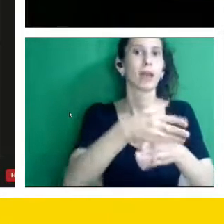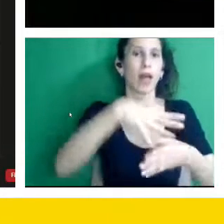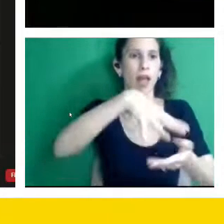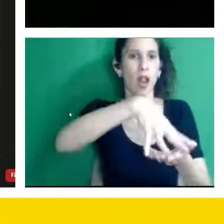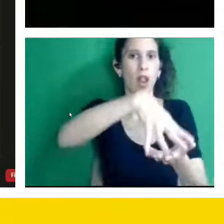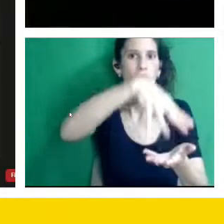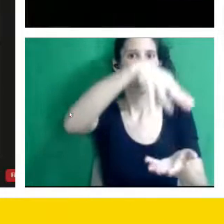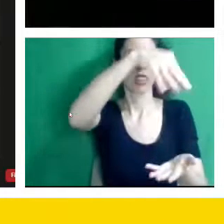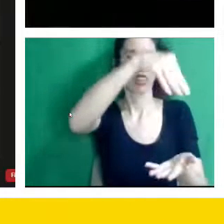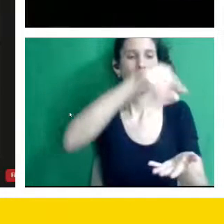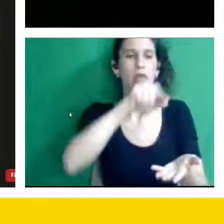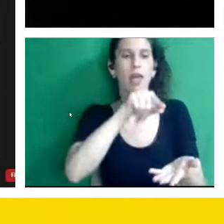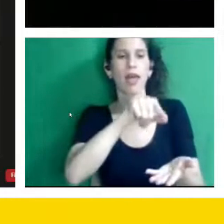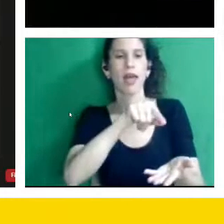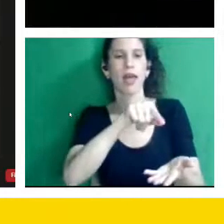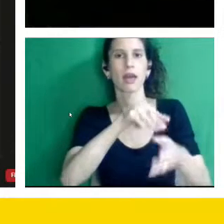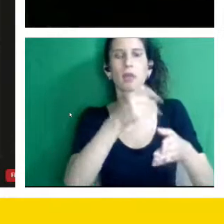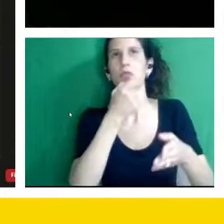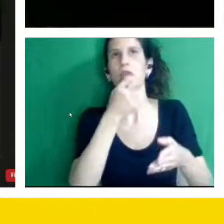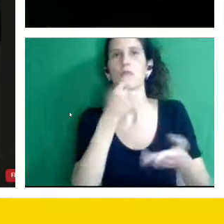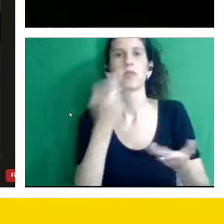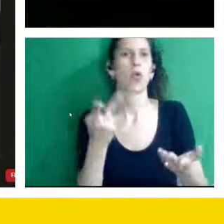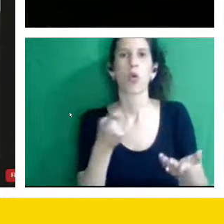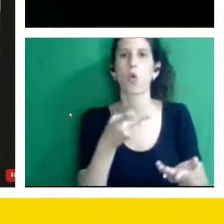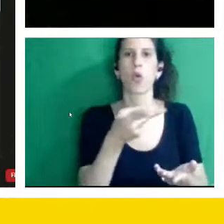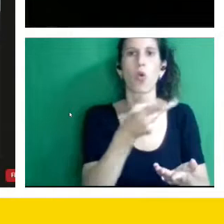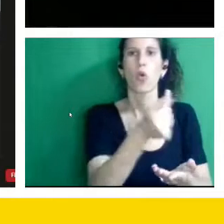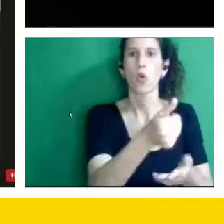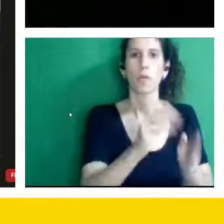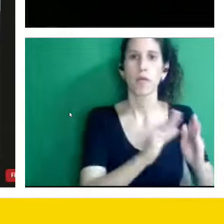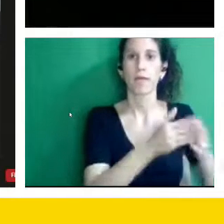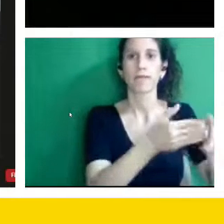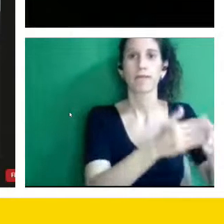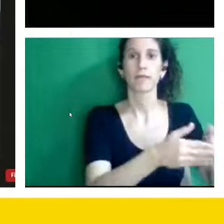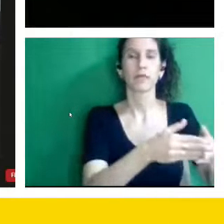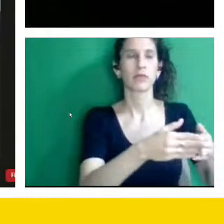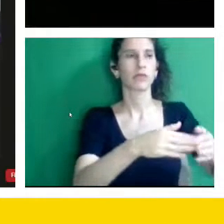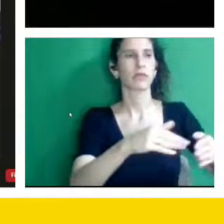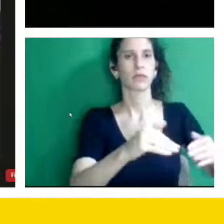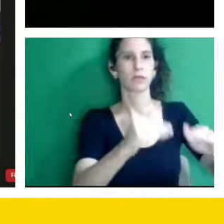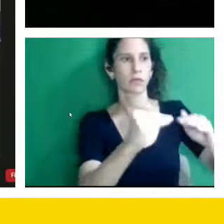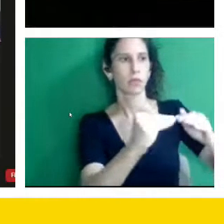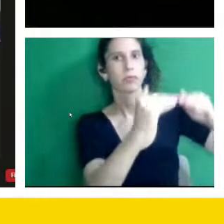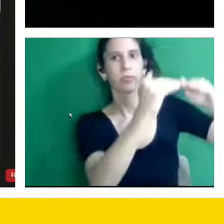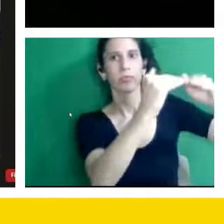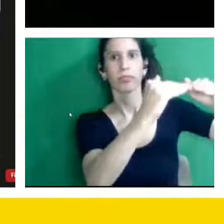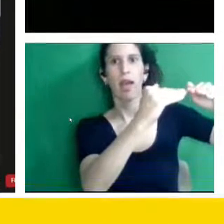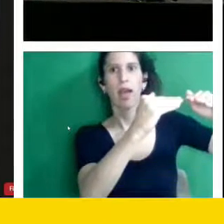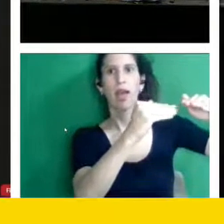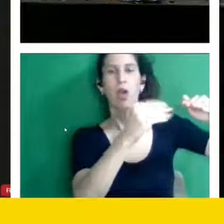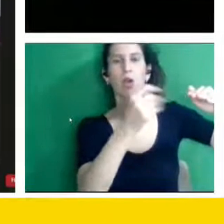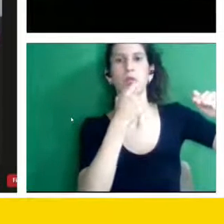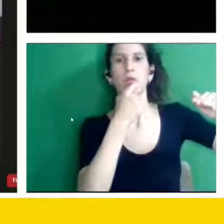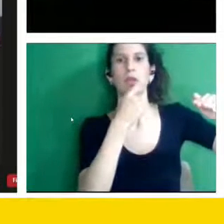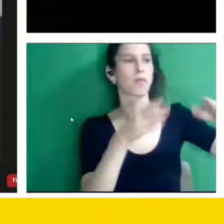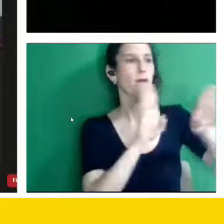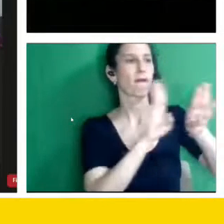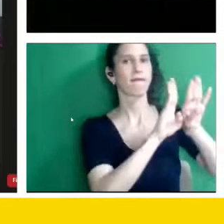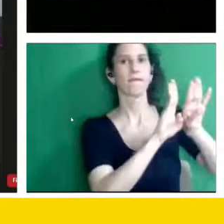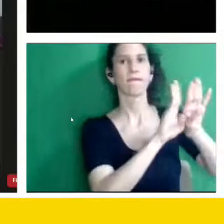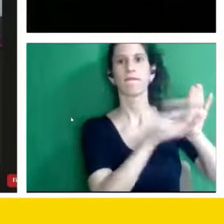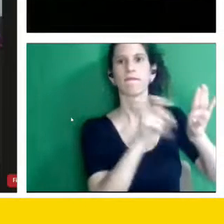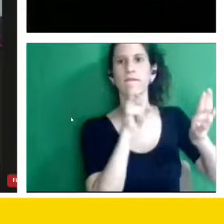altura del mostrador excluye a muchas personas, el baño está cerrado y cuando vas a